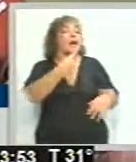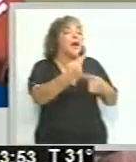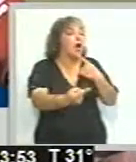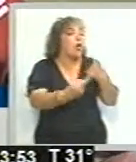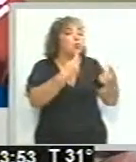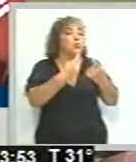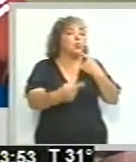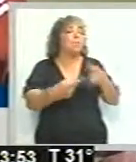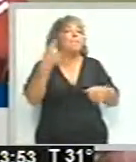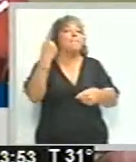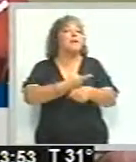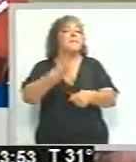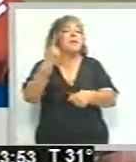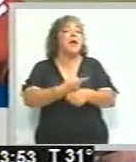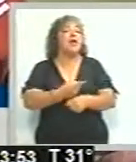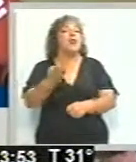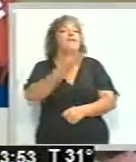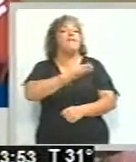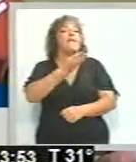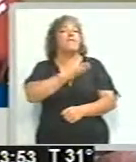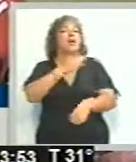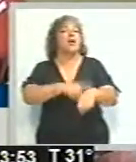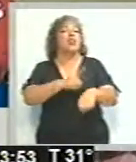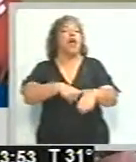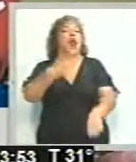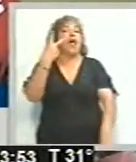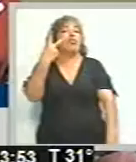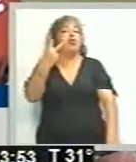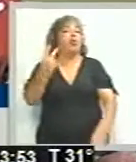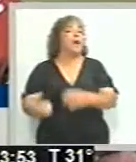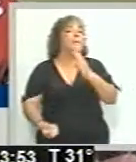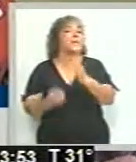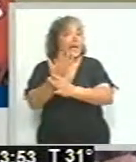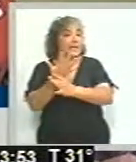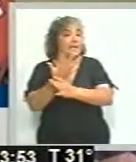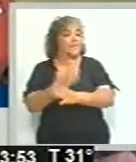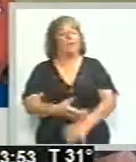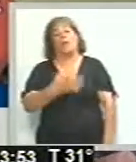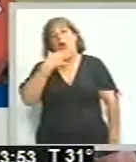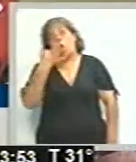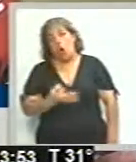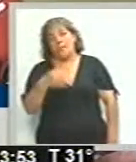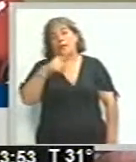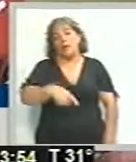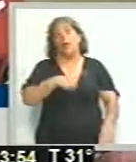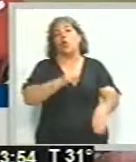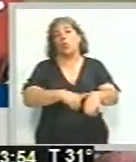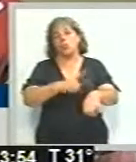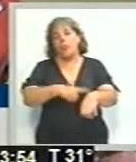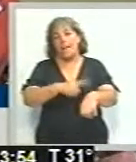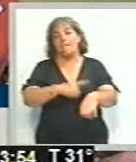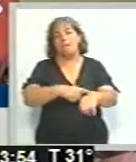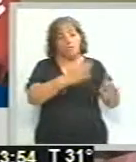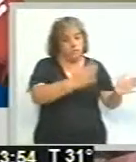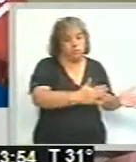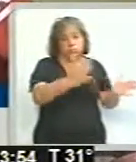el día 1 de febrero a las 2 de la mañana. Por supuesto que esto ha llevado un tiempo intermedio